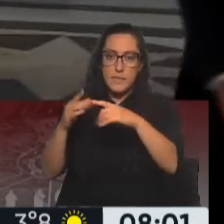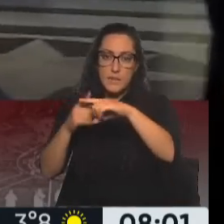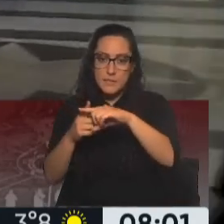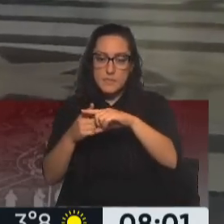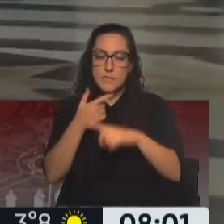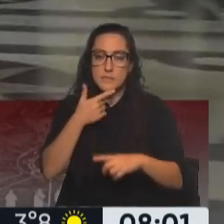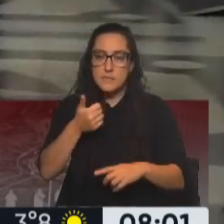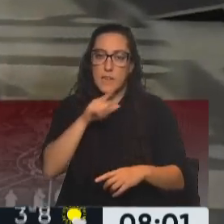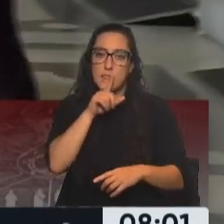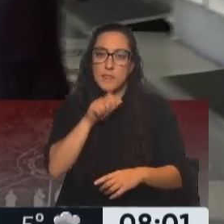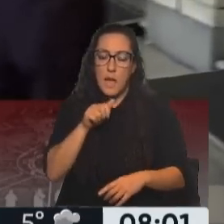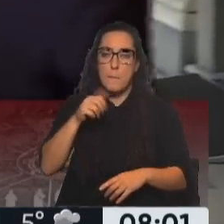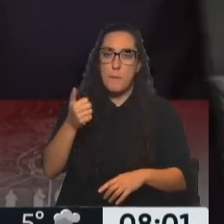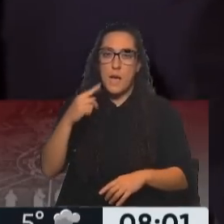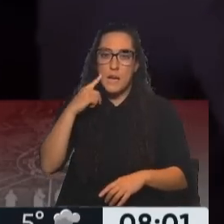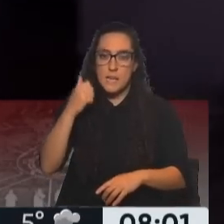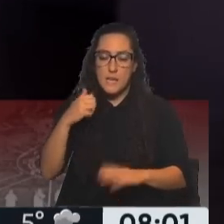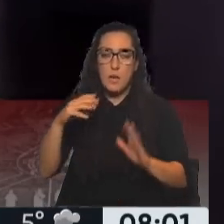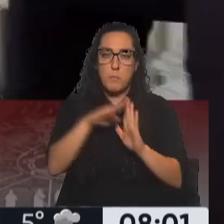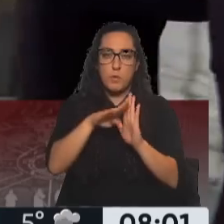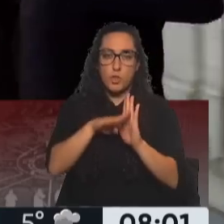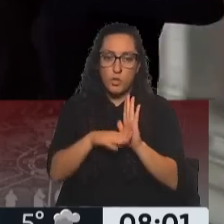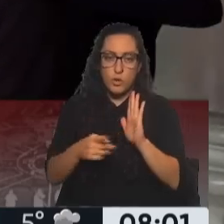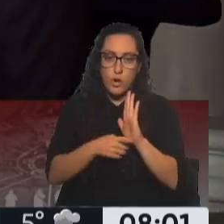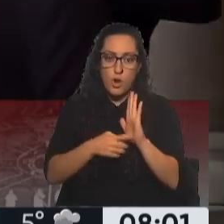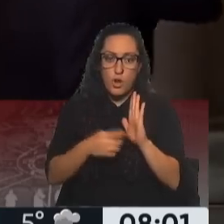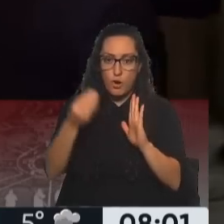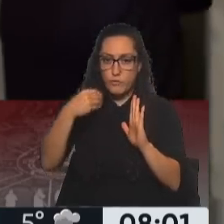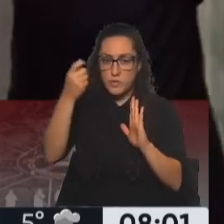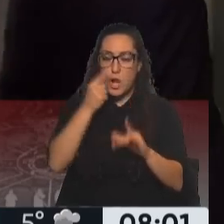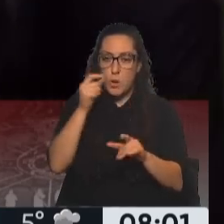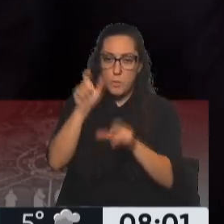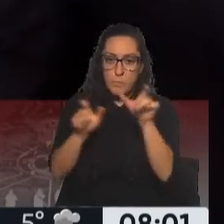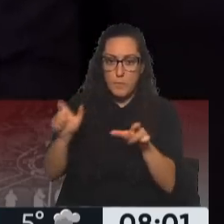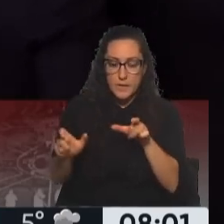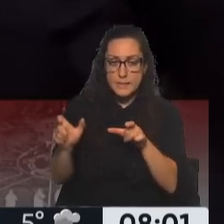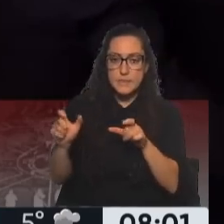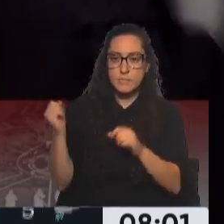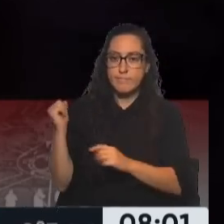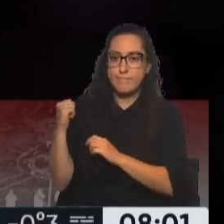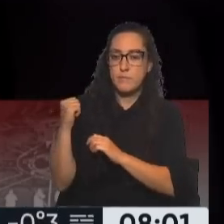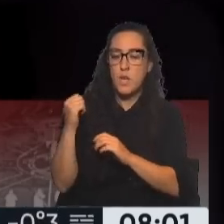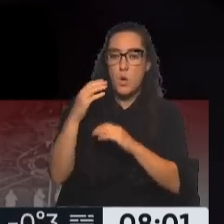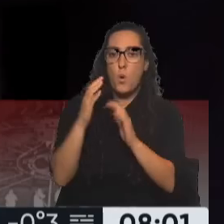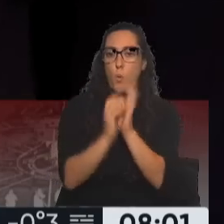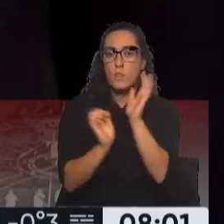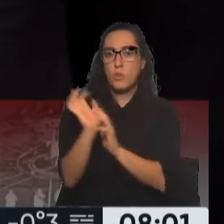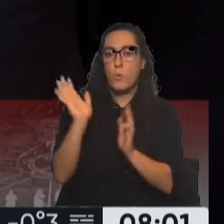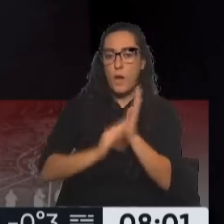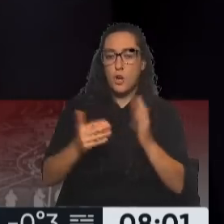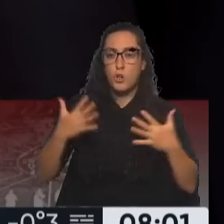Mayor con el protocolo oficial de estos hombres que portan el féretro con sus guantes blancos, con su vestimenta